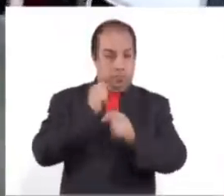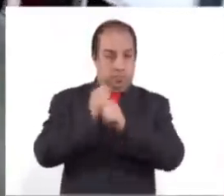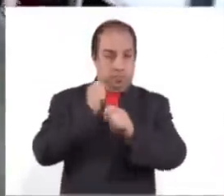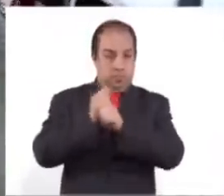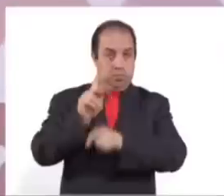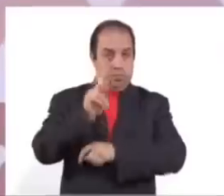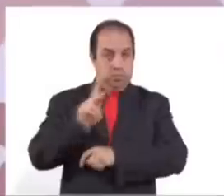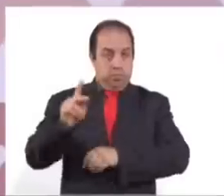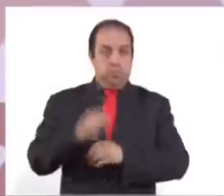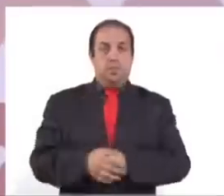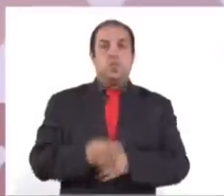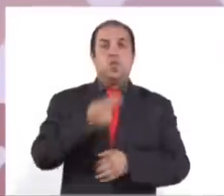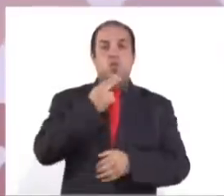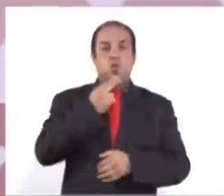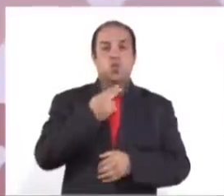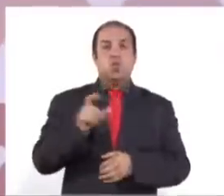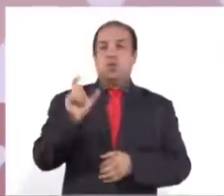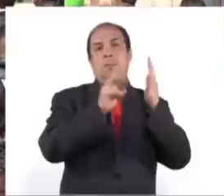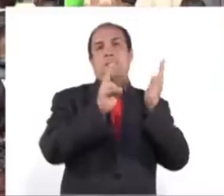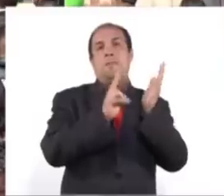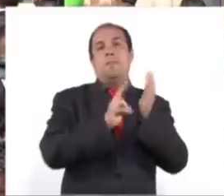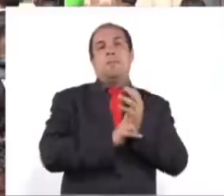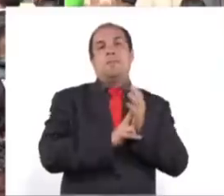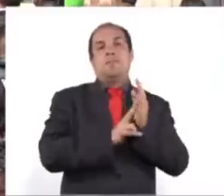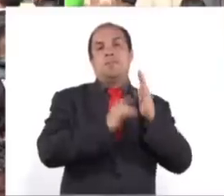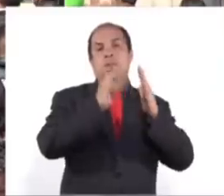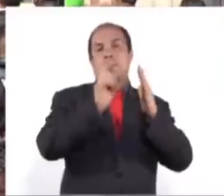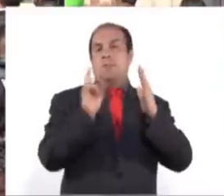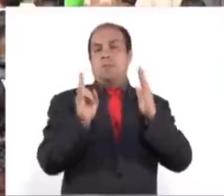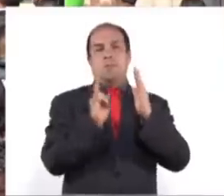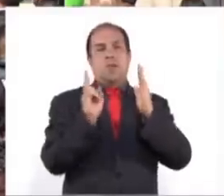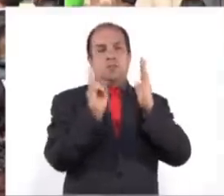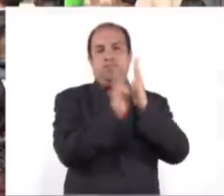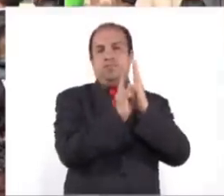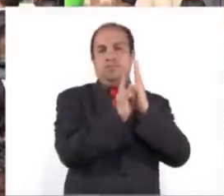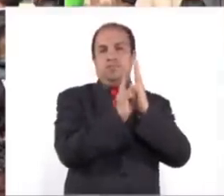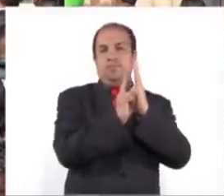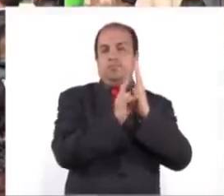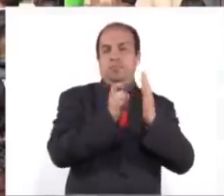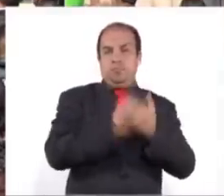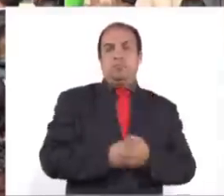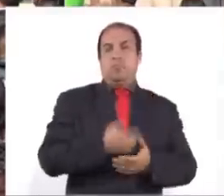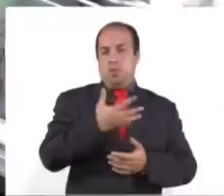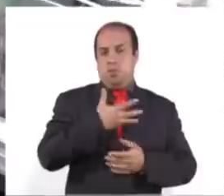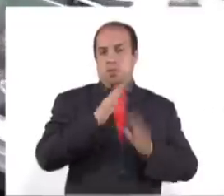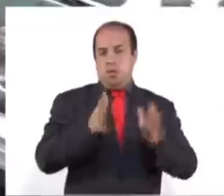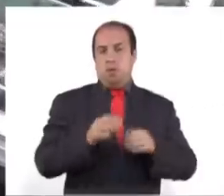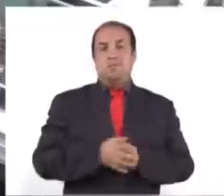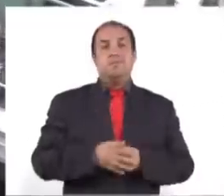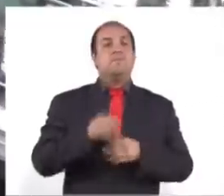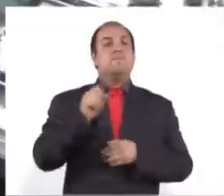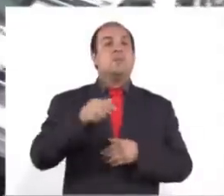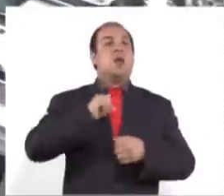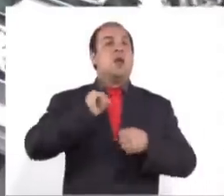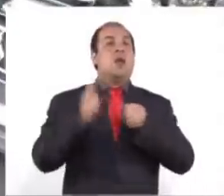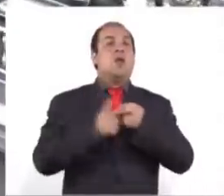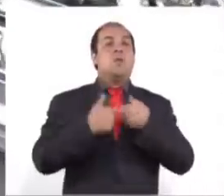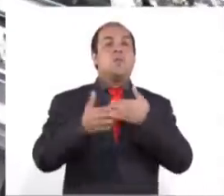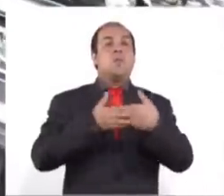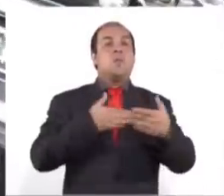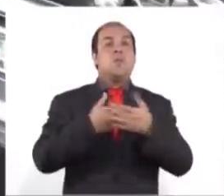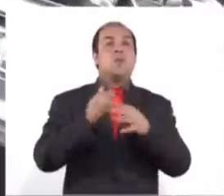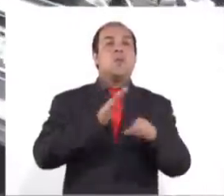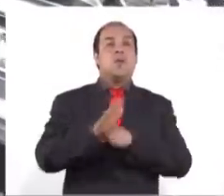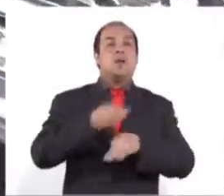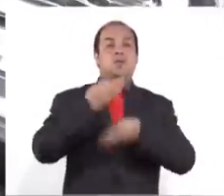de la tarjeta de movilidad integrada. Y algo muy novedoso es que todos van a tener Wi-Fi gratuito,